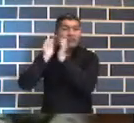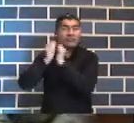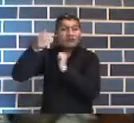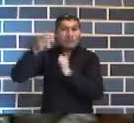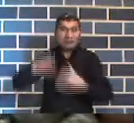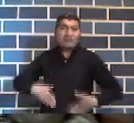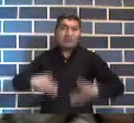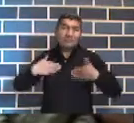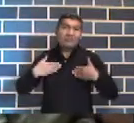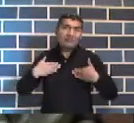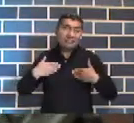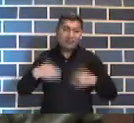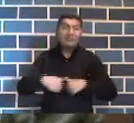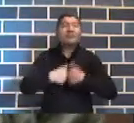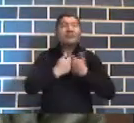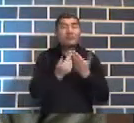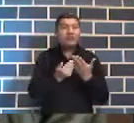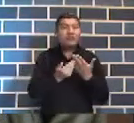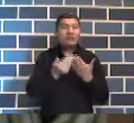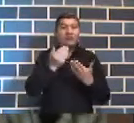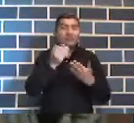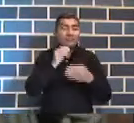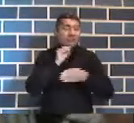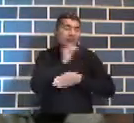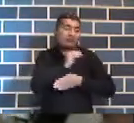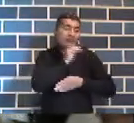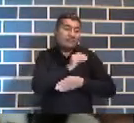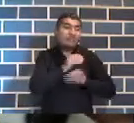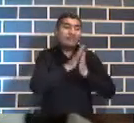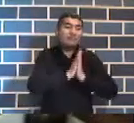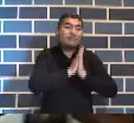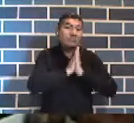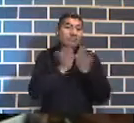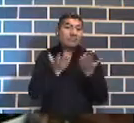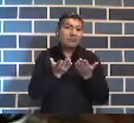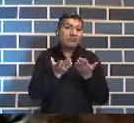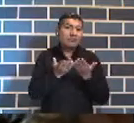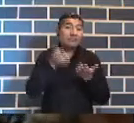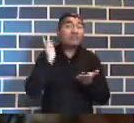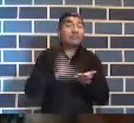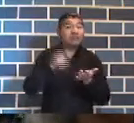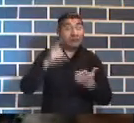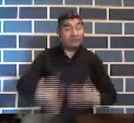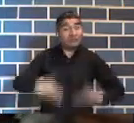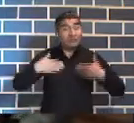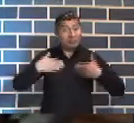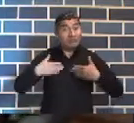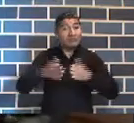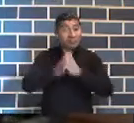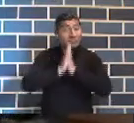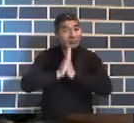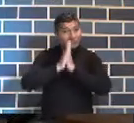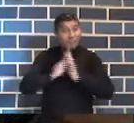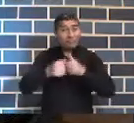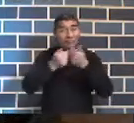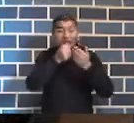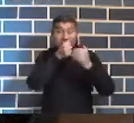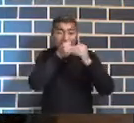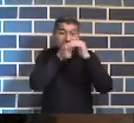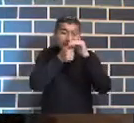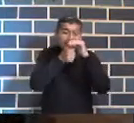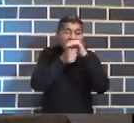vida como la alimenta a veces vivimos la oración como un refugio